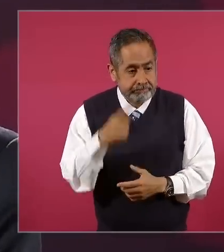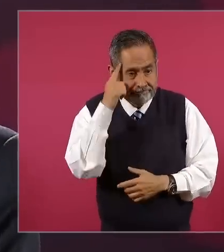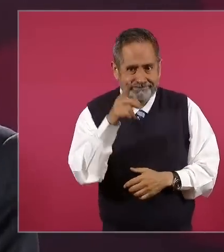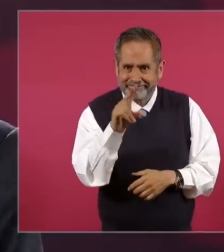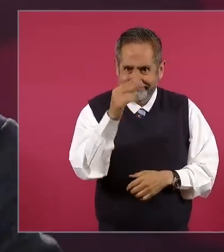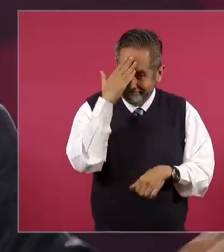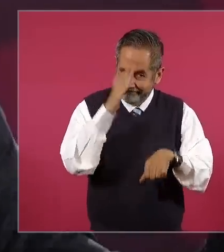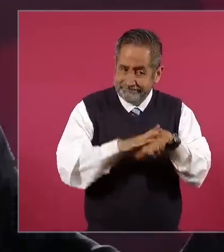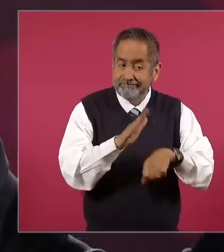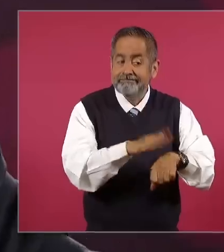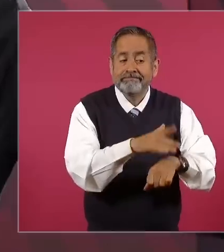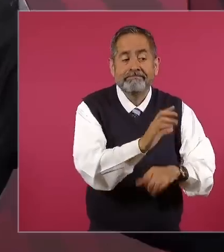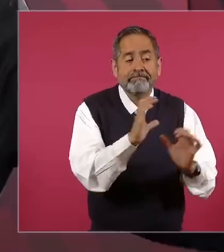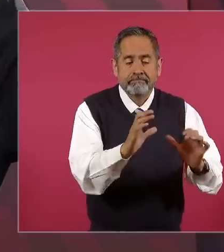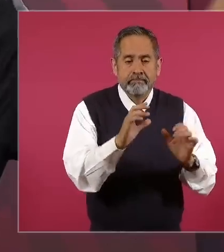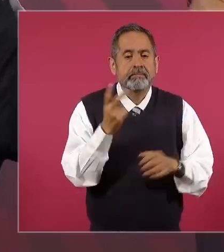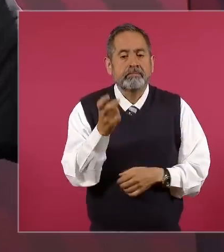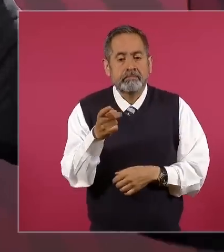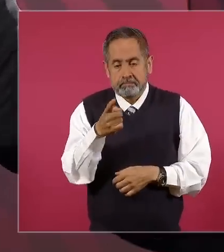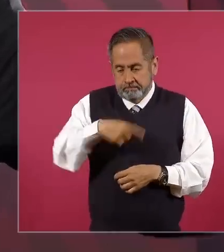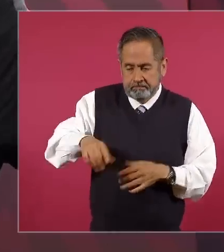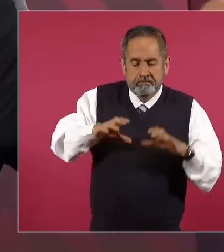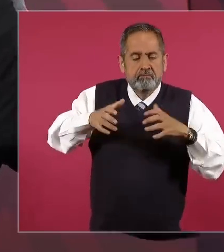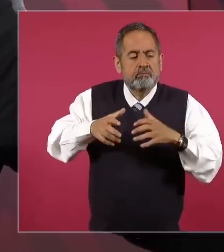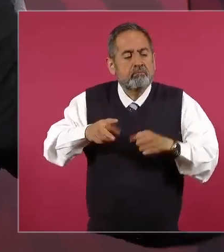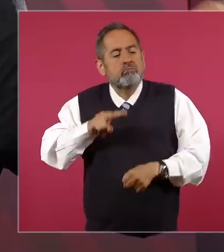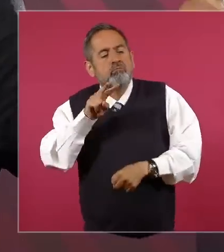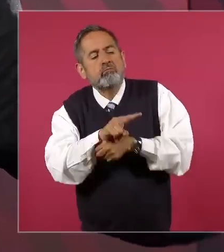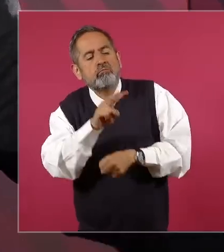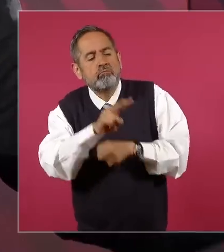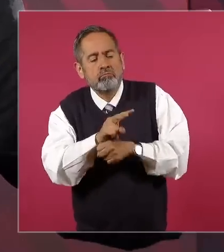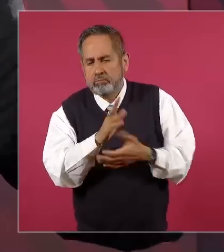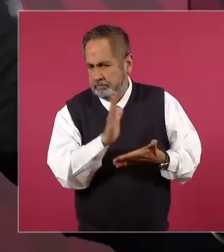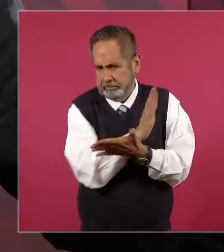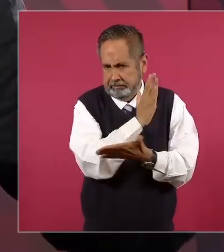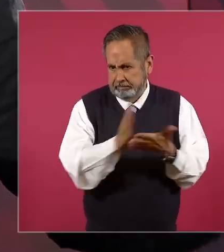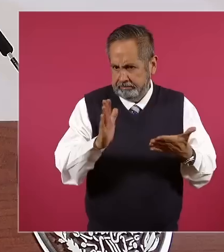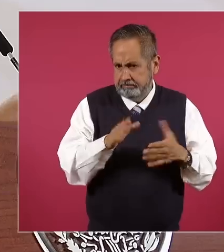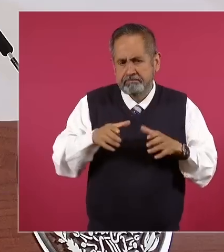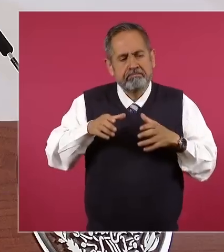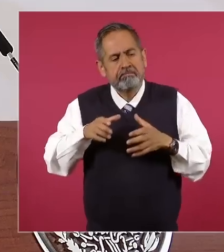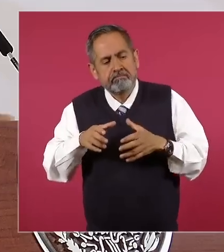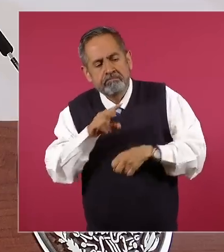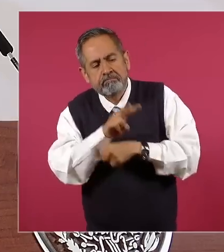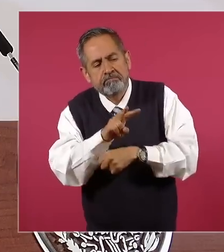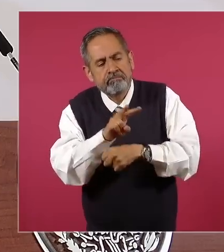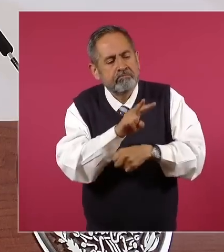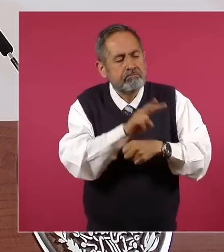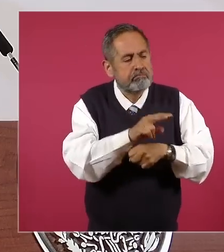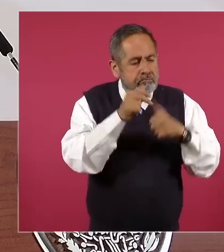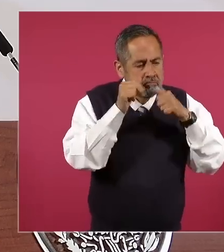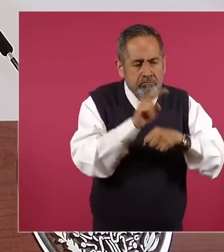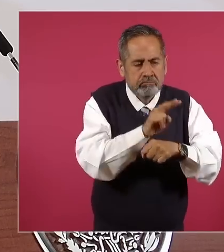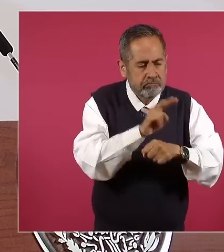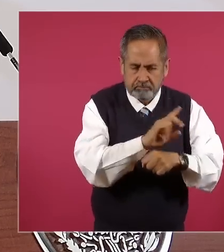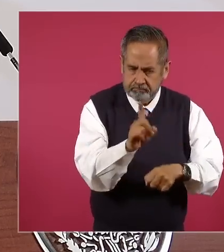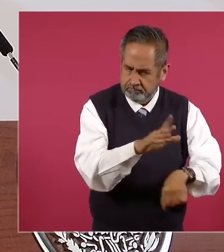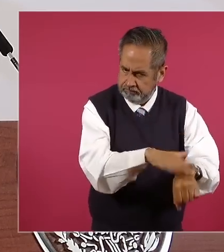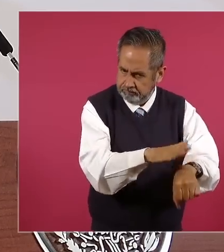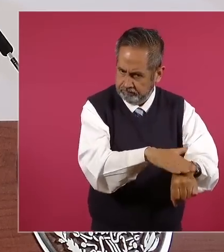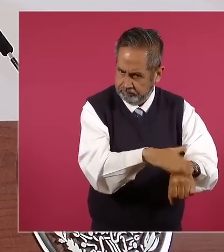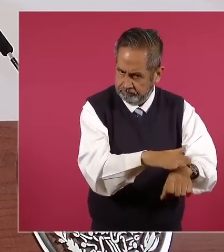les olvide, pues para eso va a haber un órgano de vigilancia.